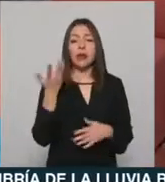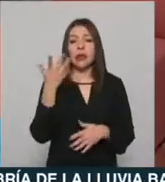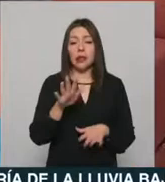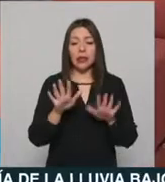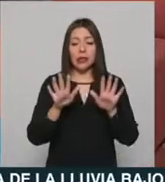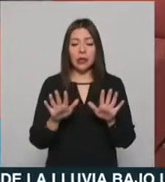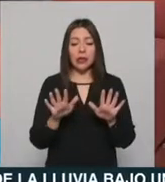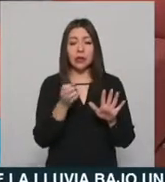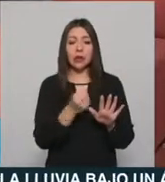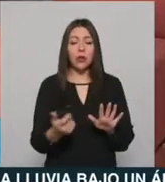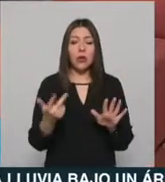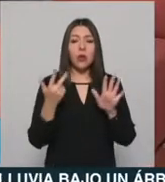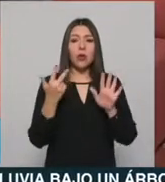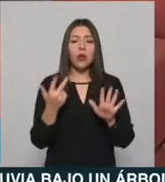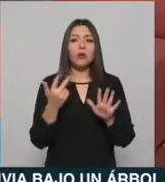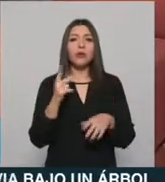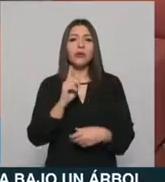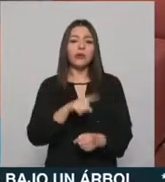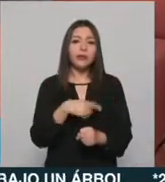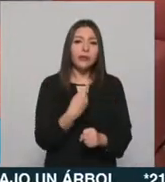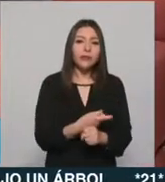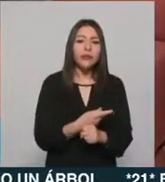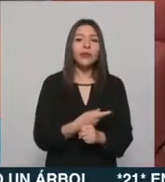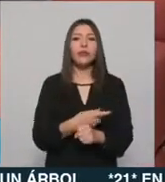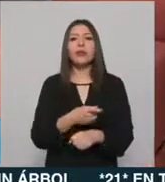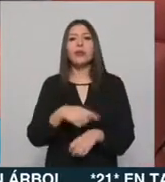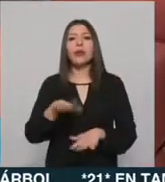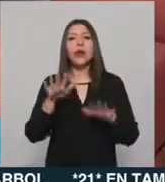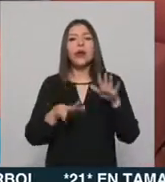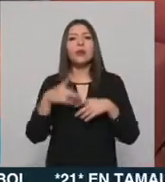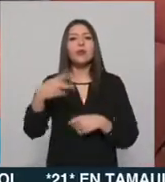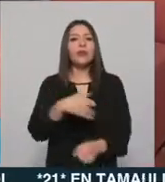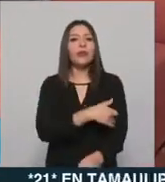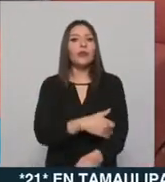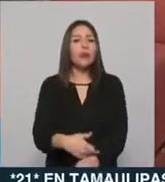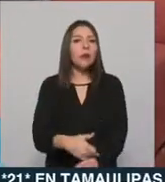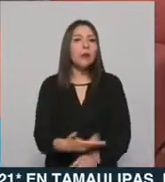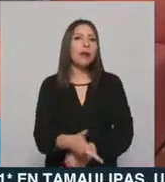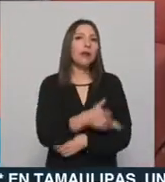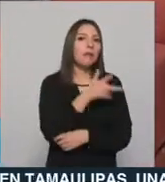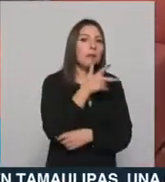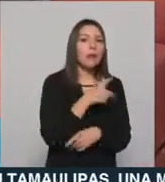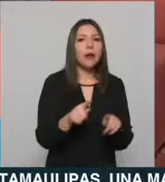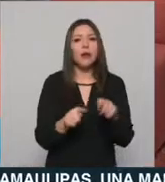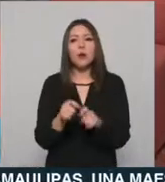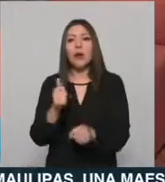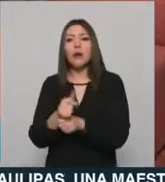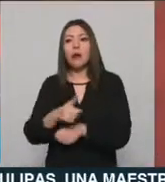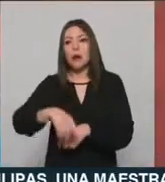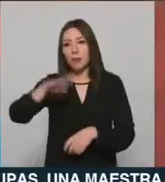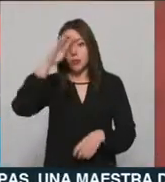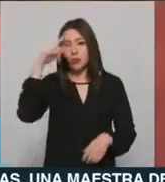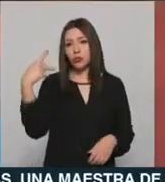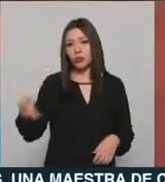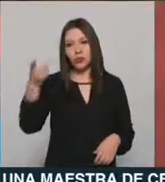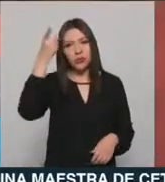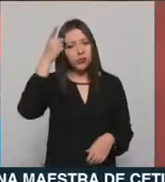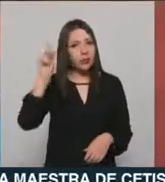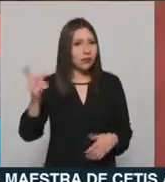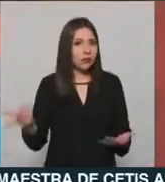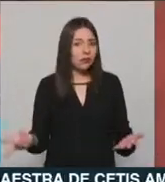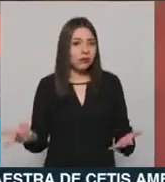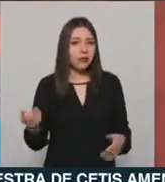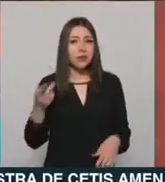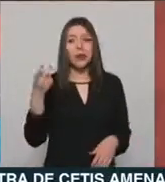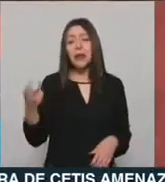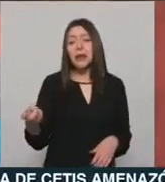sexual ocurra por su papá, por un tío, por un abuelo, que consideran que son de su propiedad. Entonces, esto no es solamente un tema